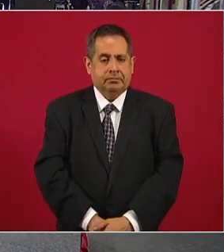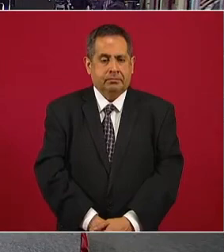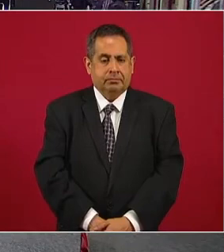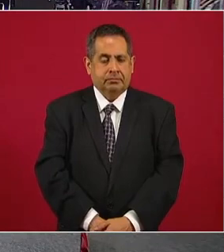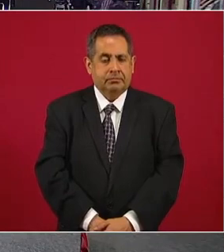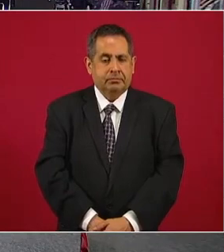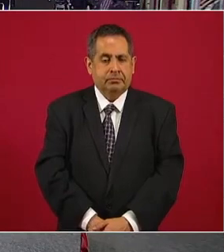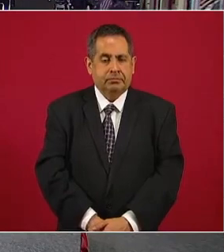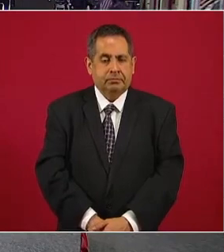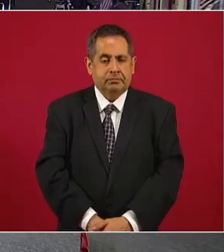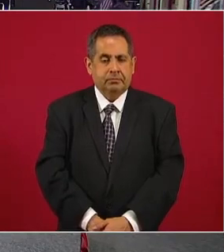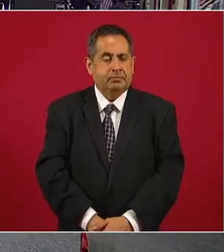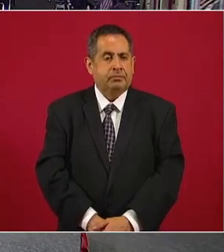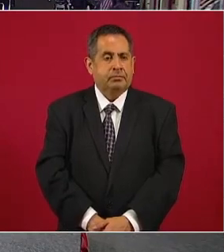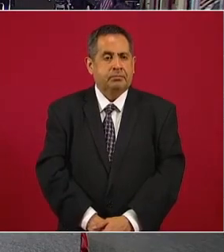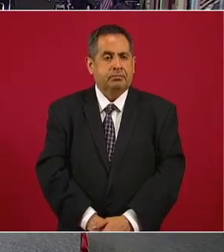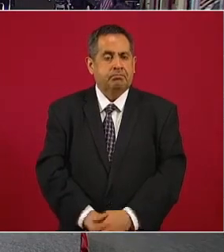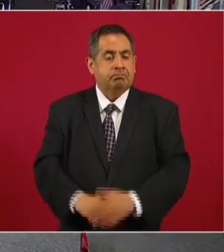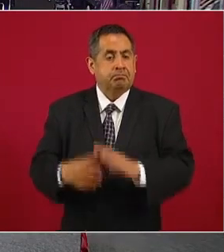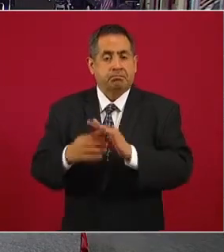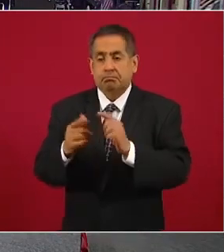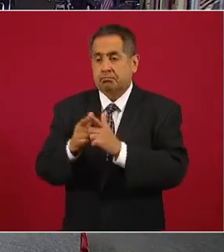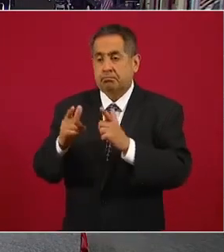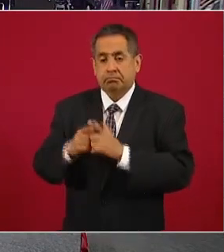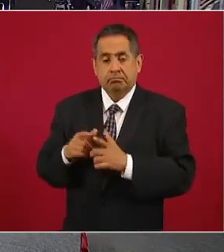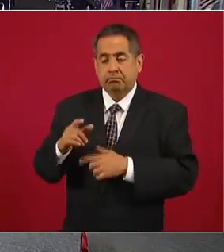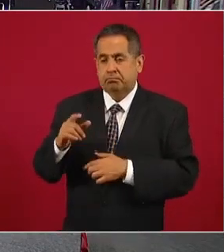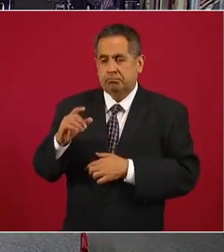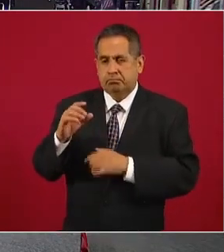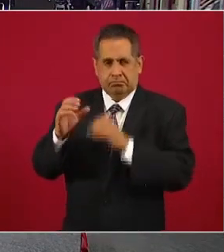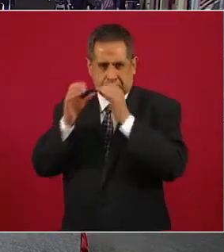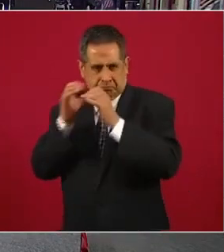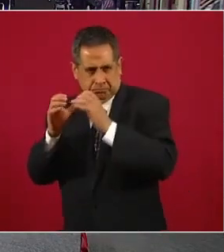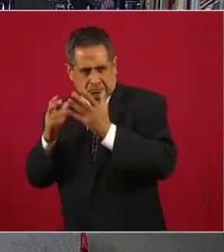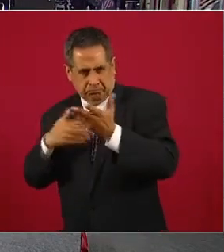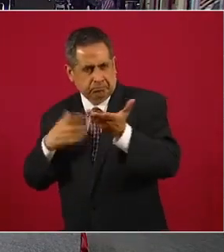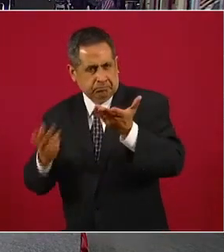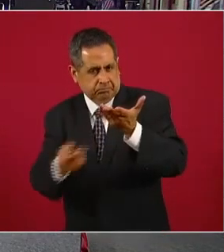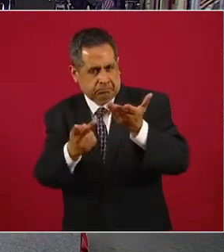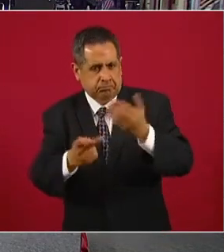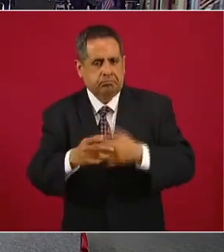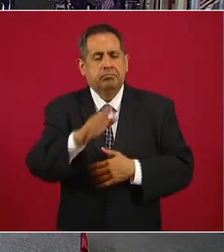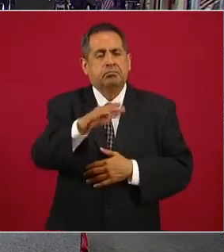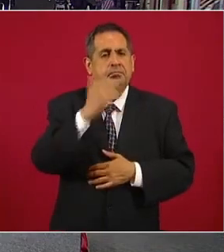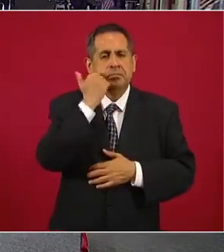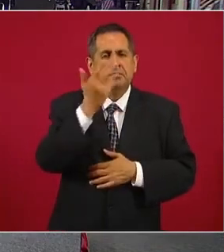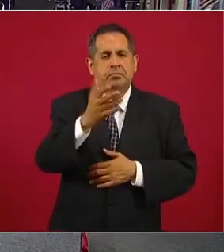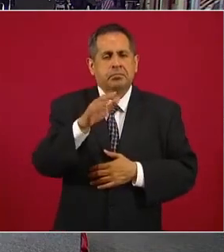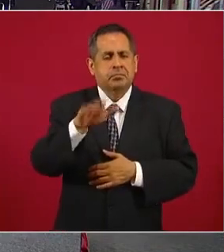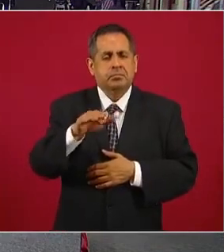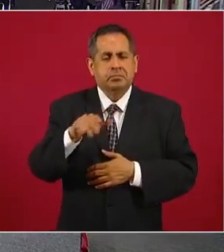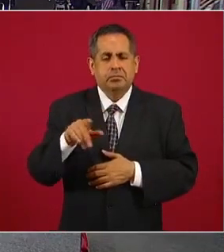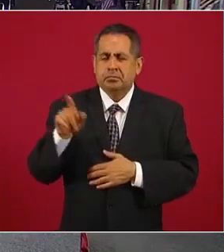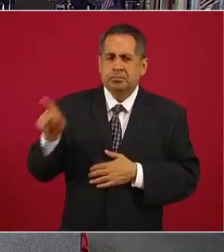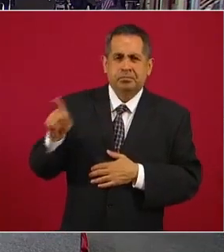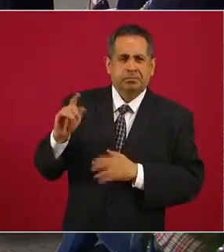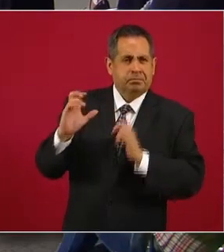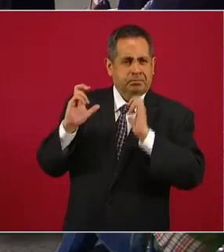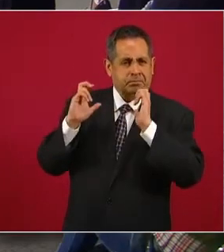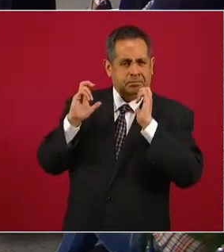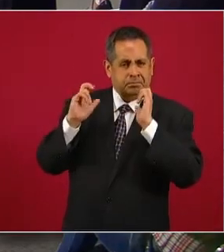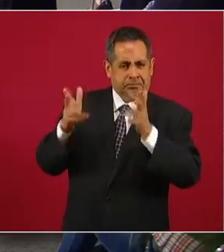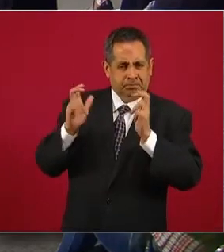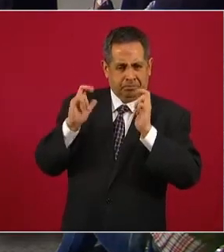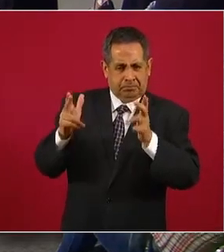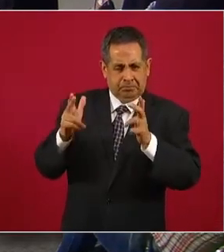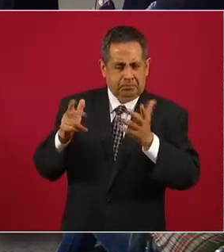Gracias, señor presidente. Sandra Aguilera, del Grupo Larsa Comunicaciones. Presidente, le quiero hablar acerca de Tila Chiapas,